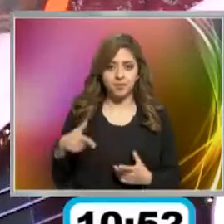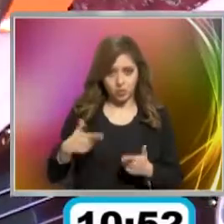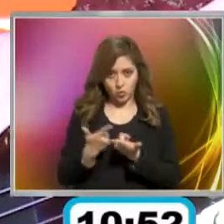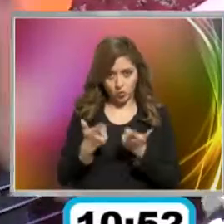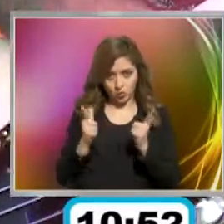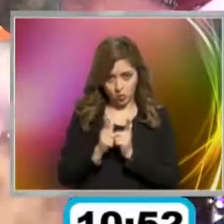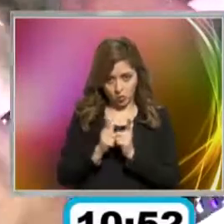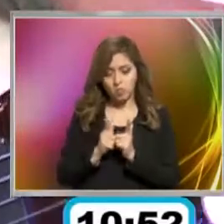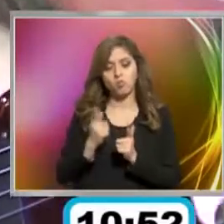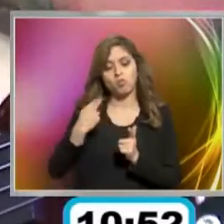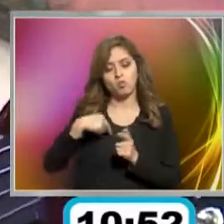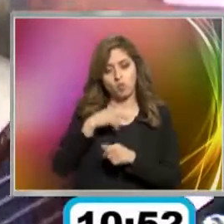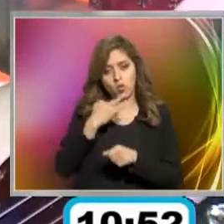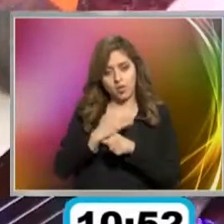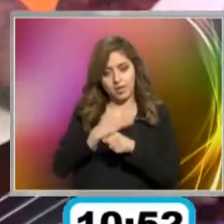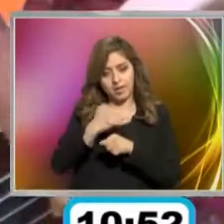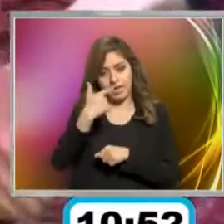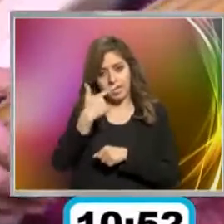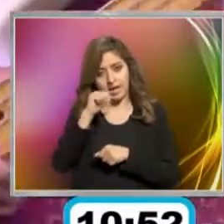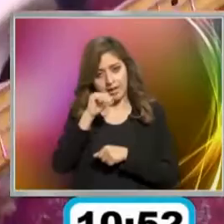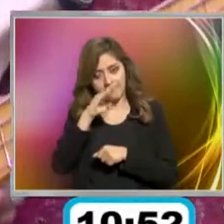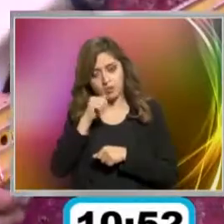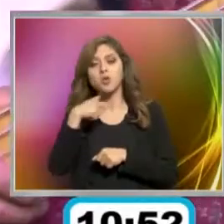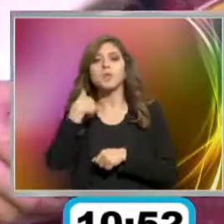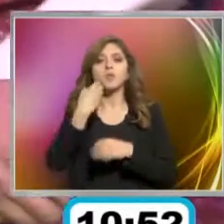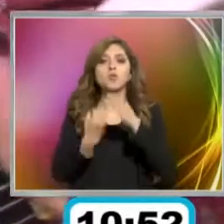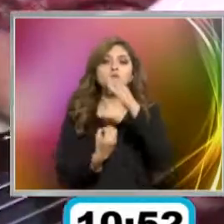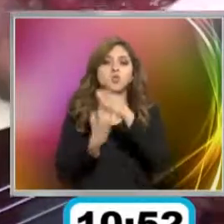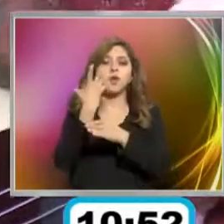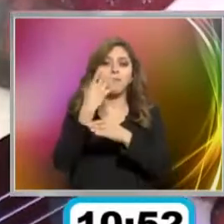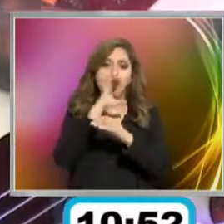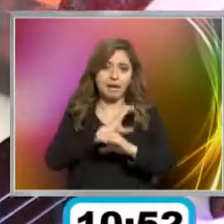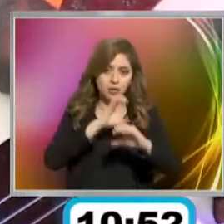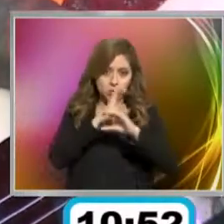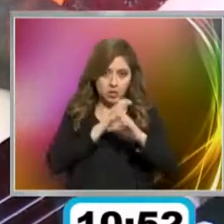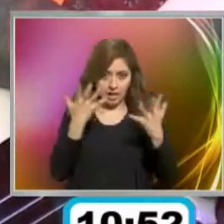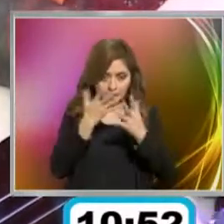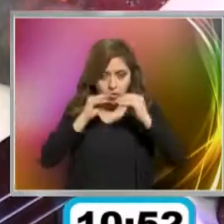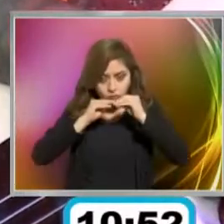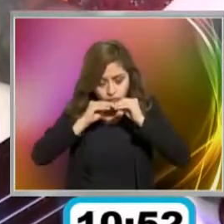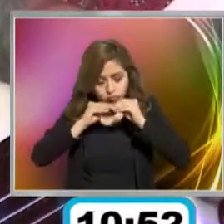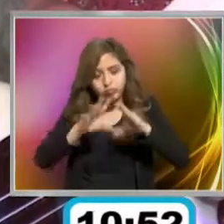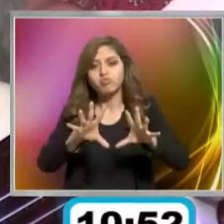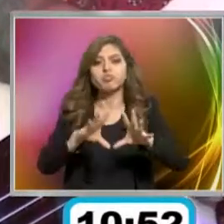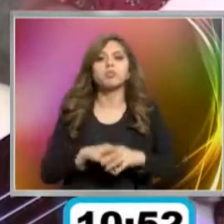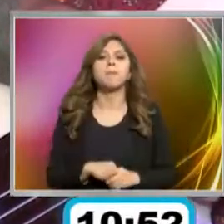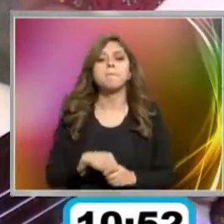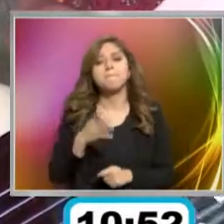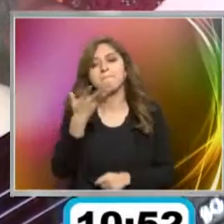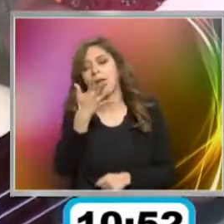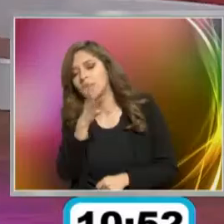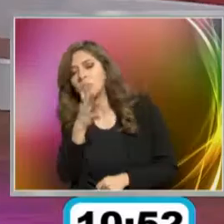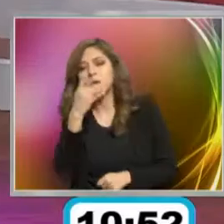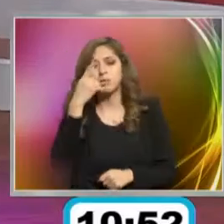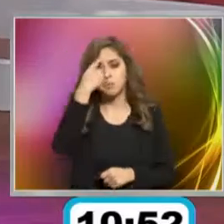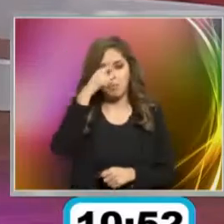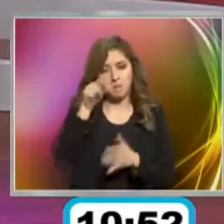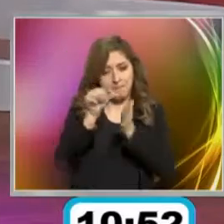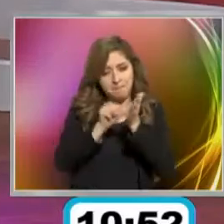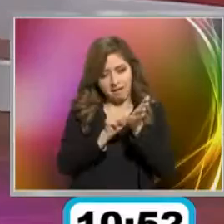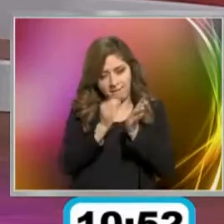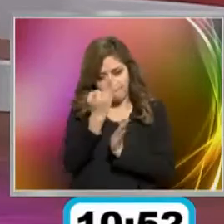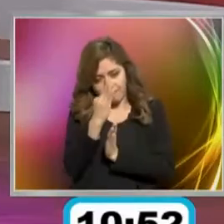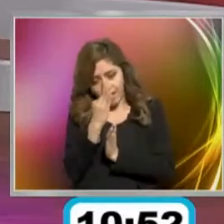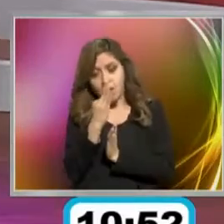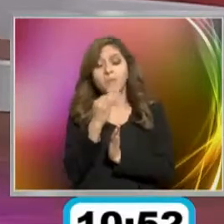en grabación, entonces vamos a lanzar un nuevo sencillo. Pensamos que puede ser ahí a mediados de febrero, y a la par